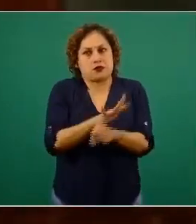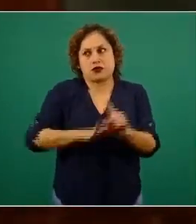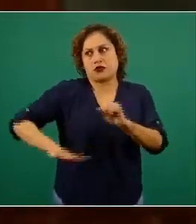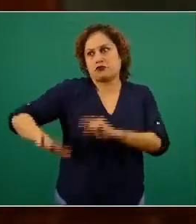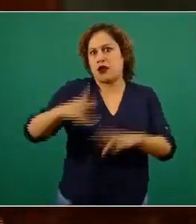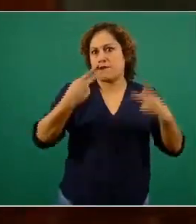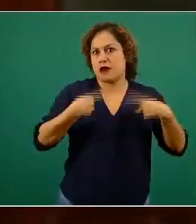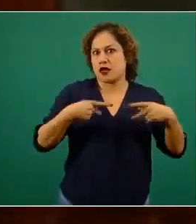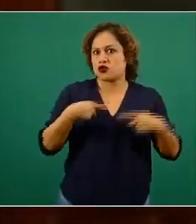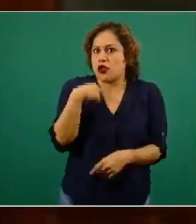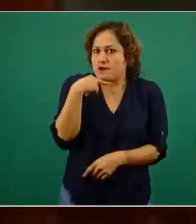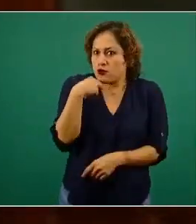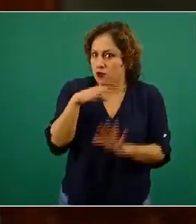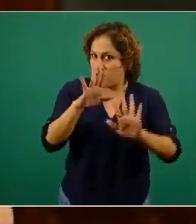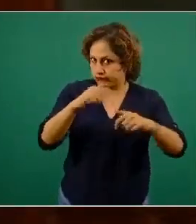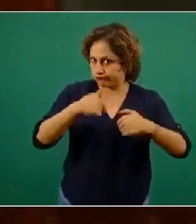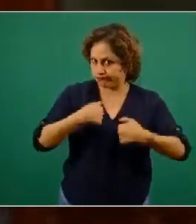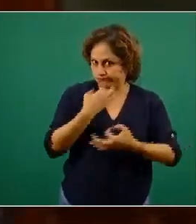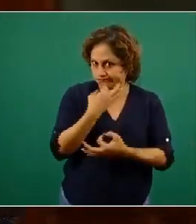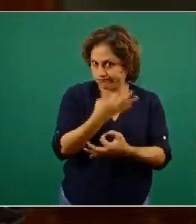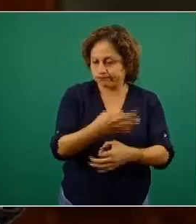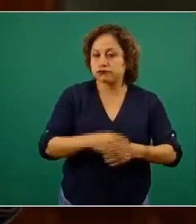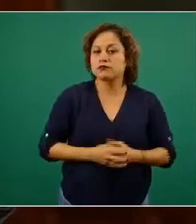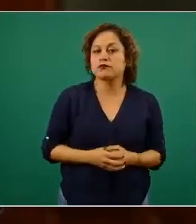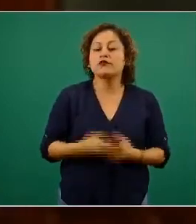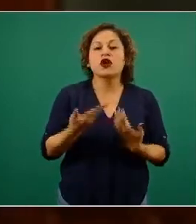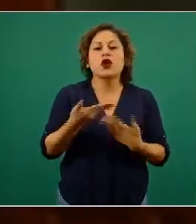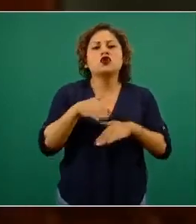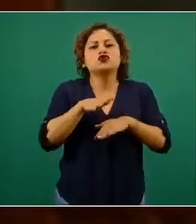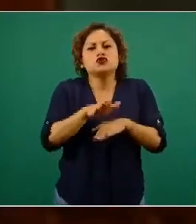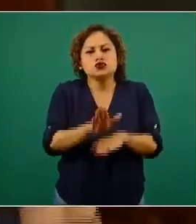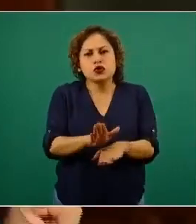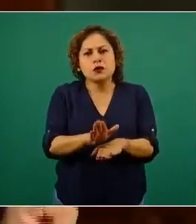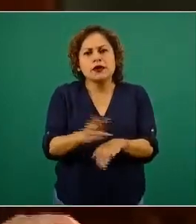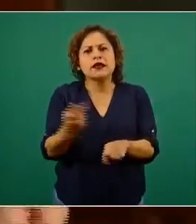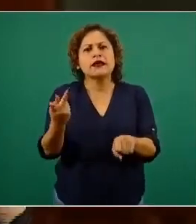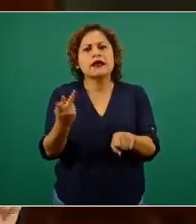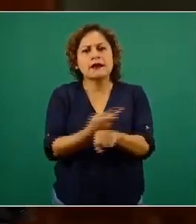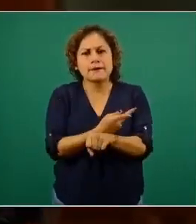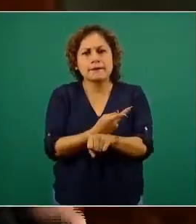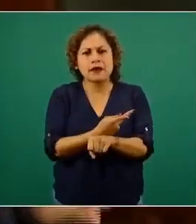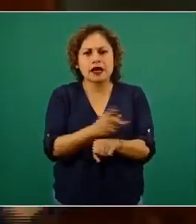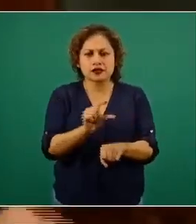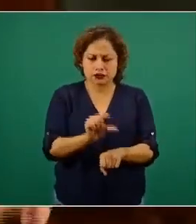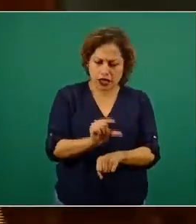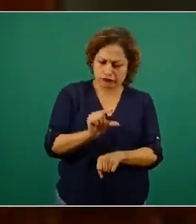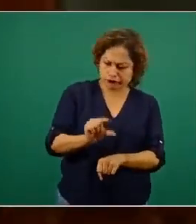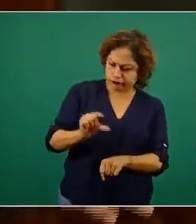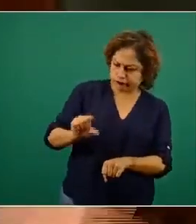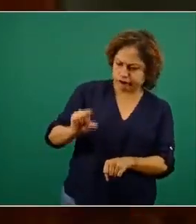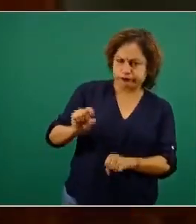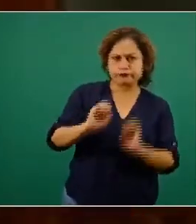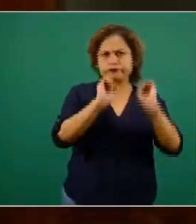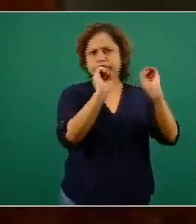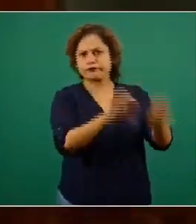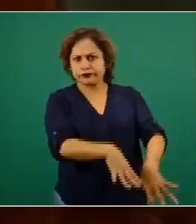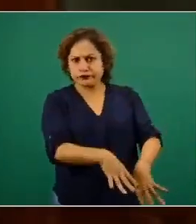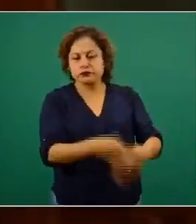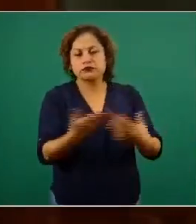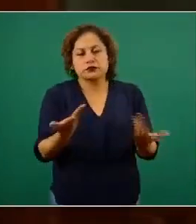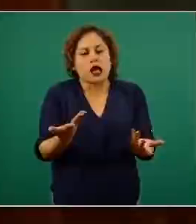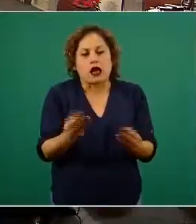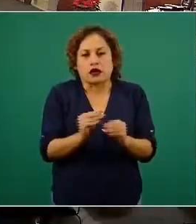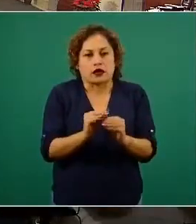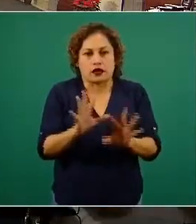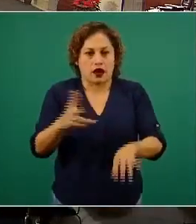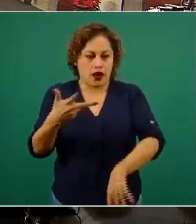que voy a plantearle, es con los envases que se desechan. Obviamente pues también el tema de una jeringa y eso